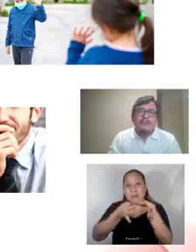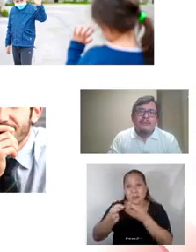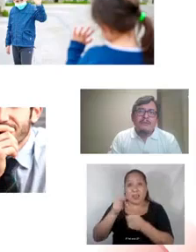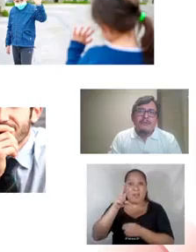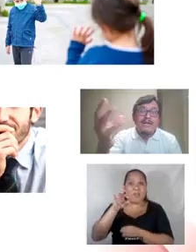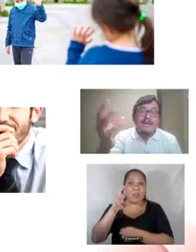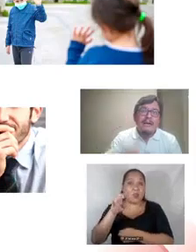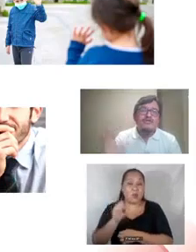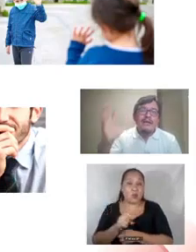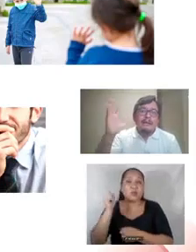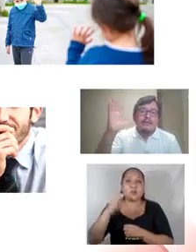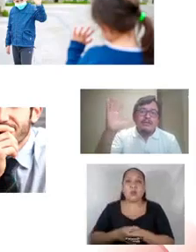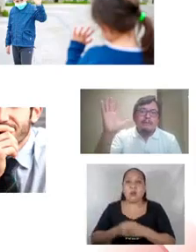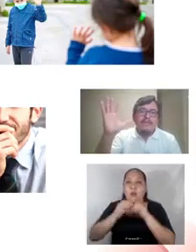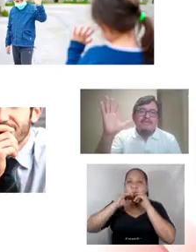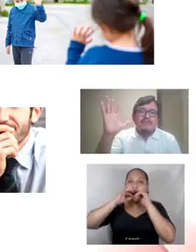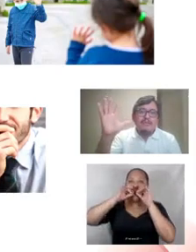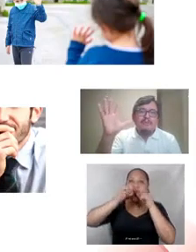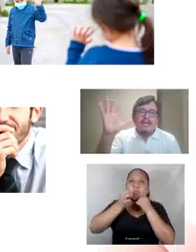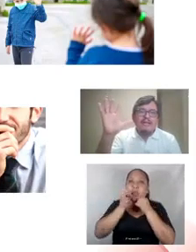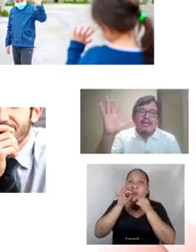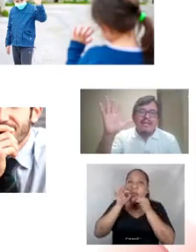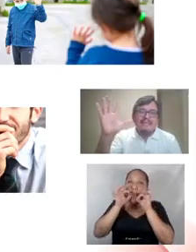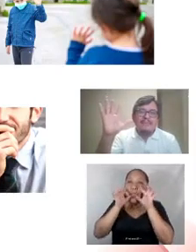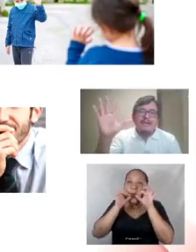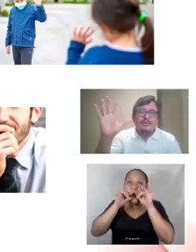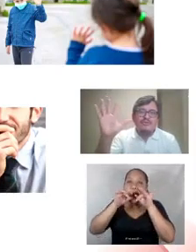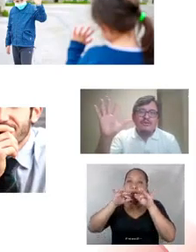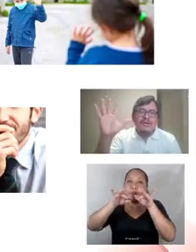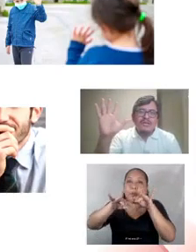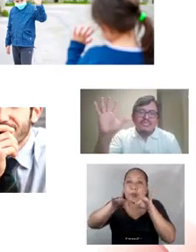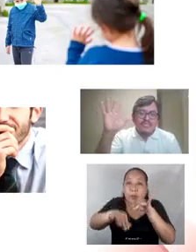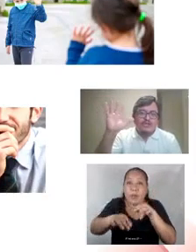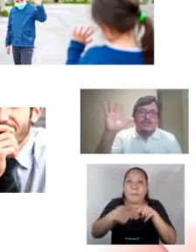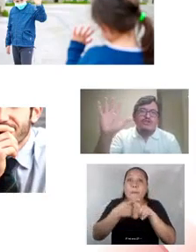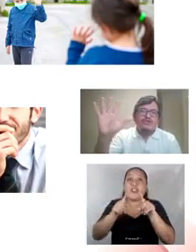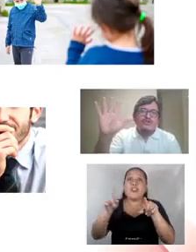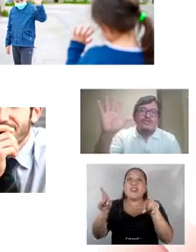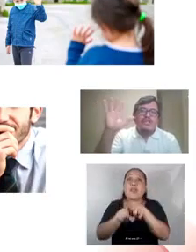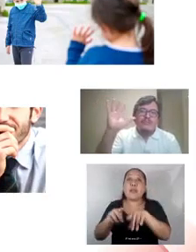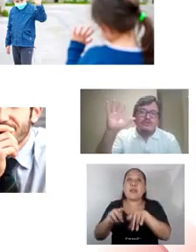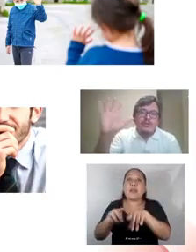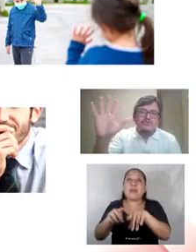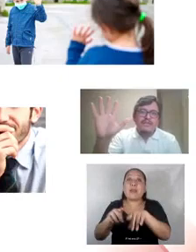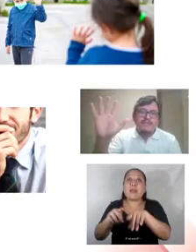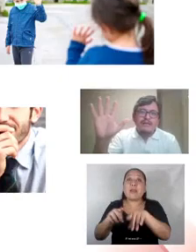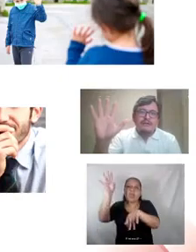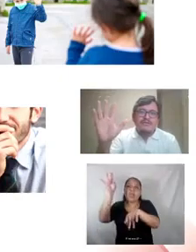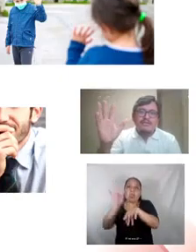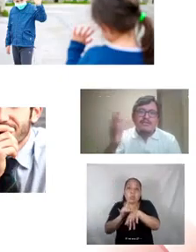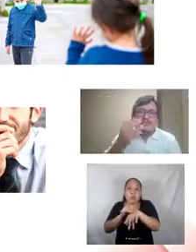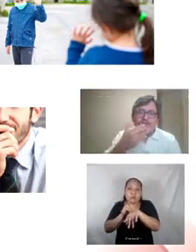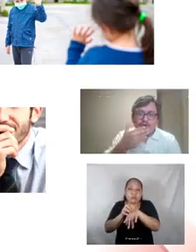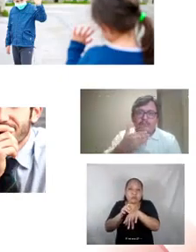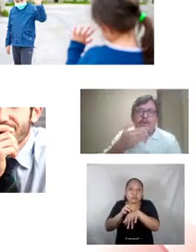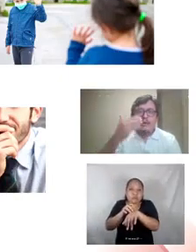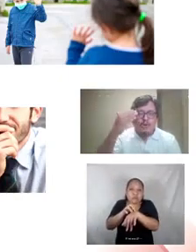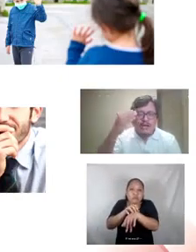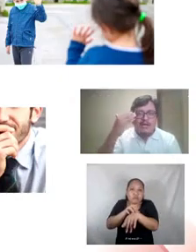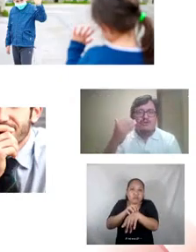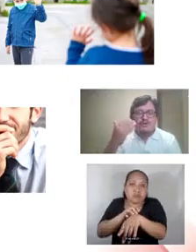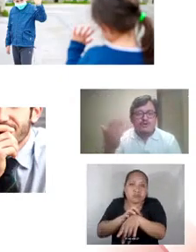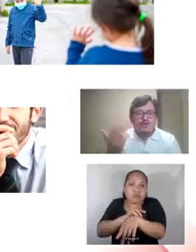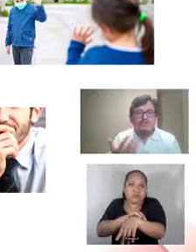puede transmitir por las salivas, por la gotita que disparamos, pero también se puede impregnar en las manos. Y si nosotros tenemos virus en las manos